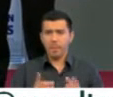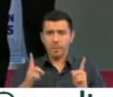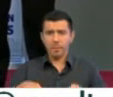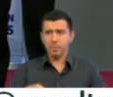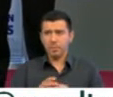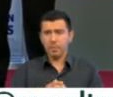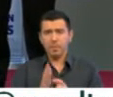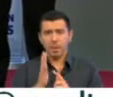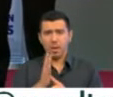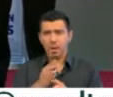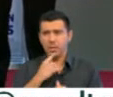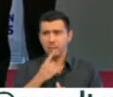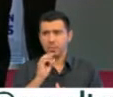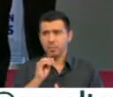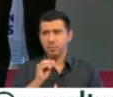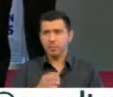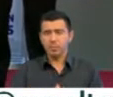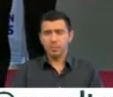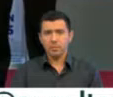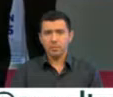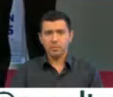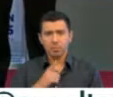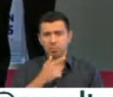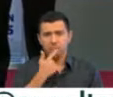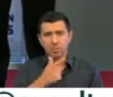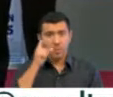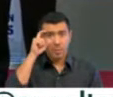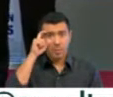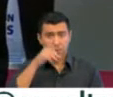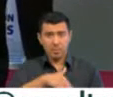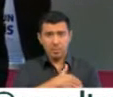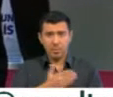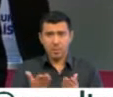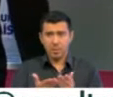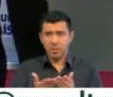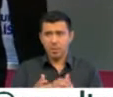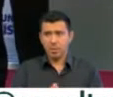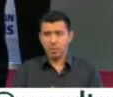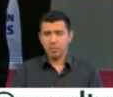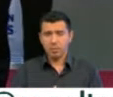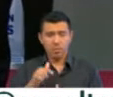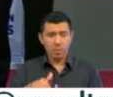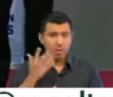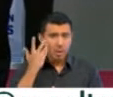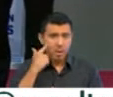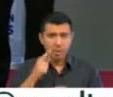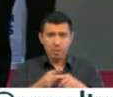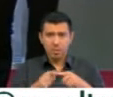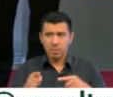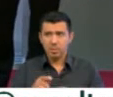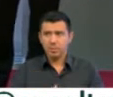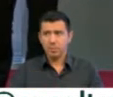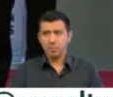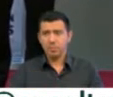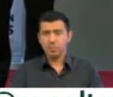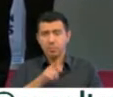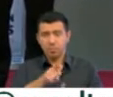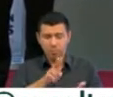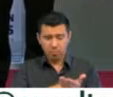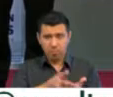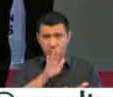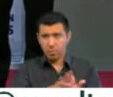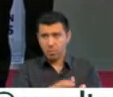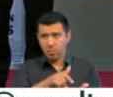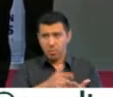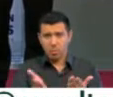También les reiteramos lo que la ministra de Educación ha venido sosteniendo en estos últimos días. El documento